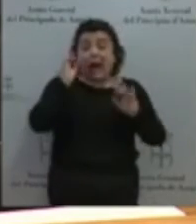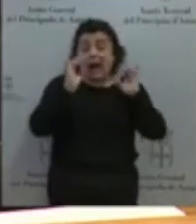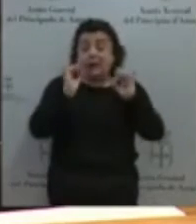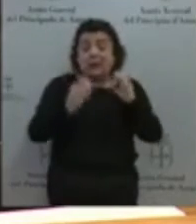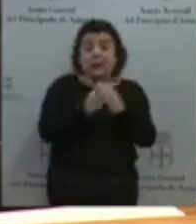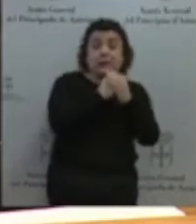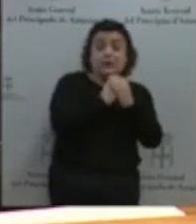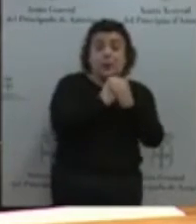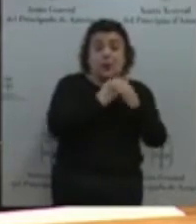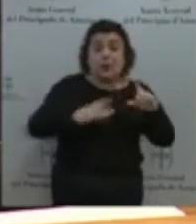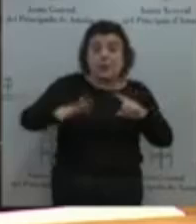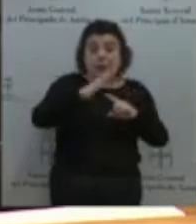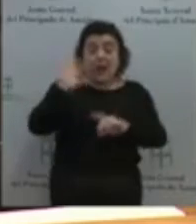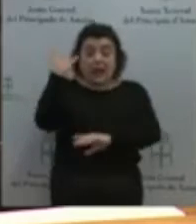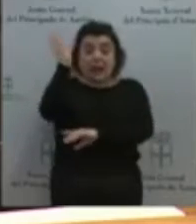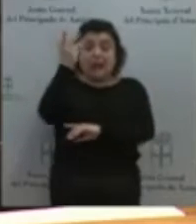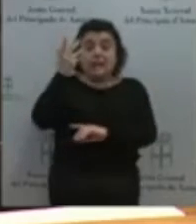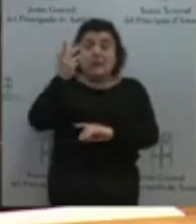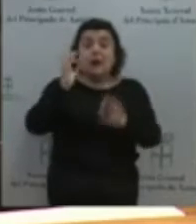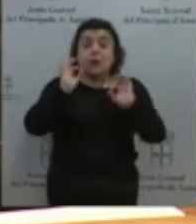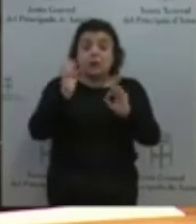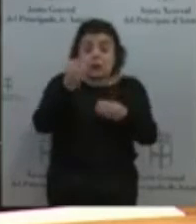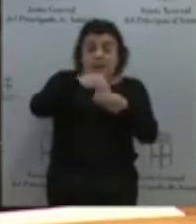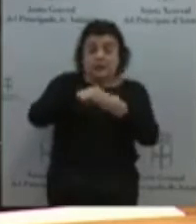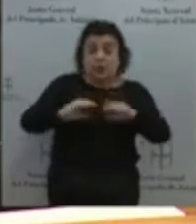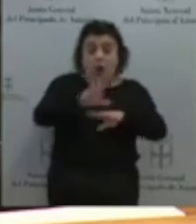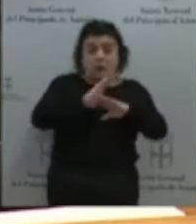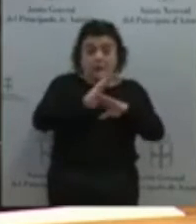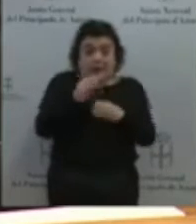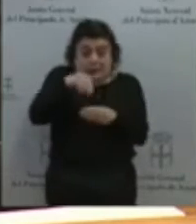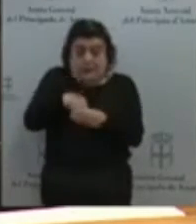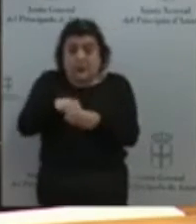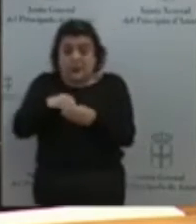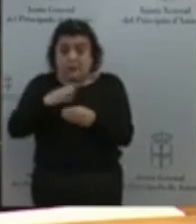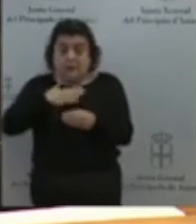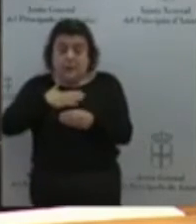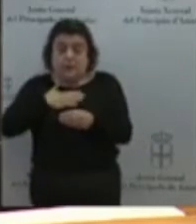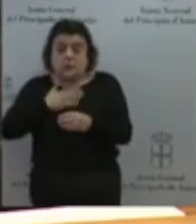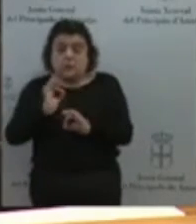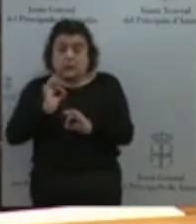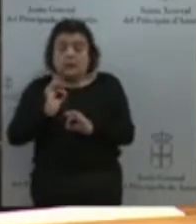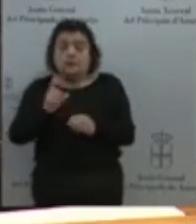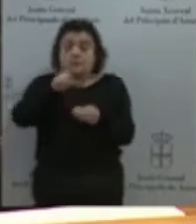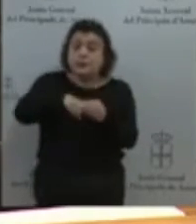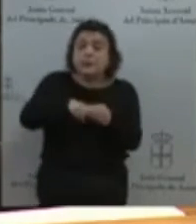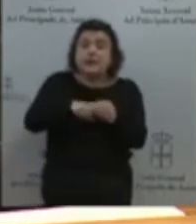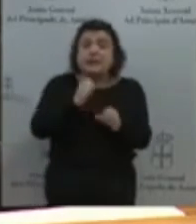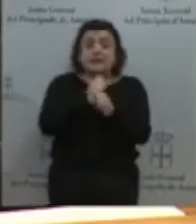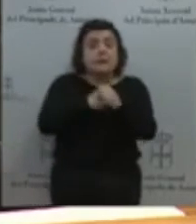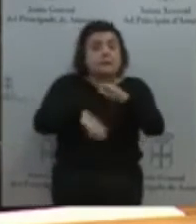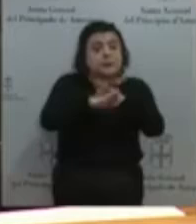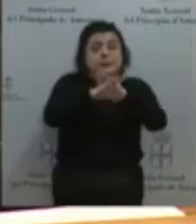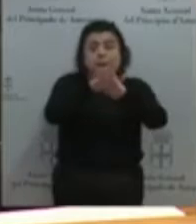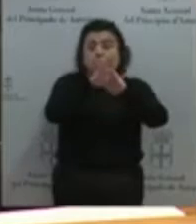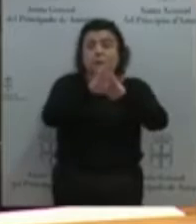forma parte la Consellería de Cultura, Política Lingüística y Turismo, está trabajándose en diseñar medidas para el sector turístico que ayuden a menguar las